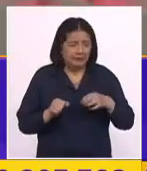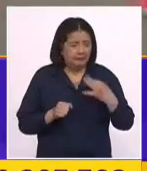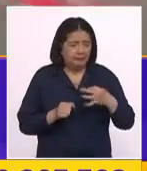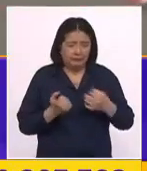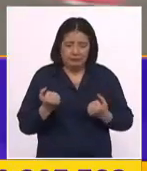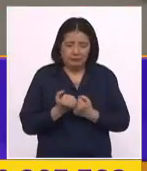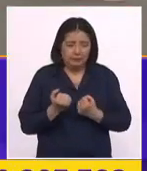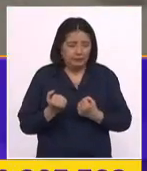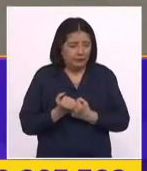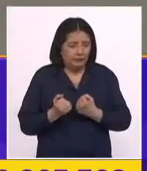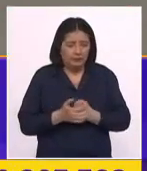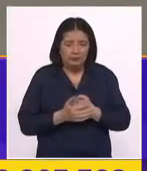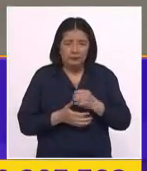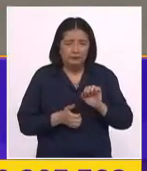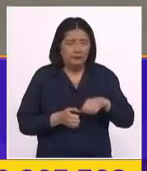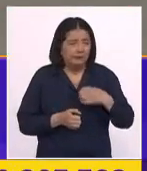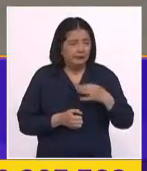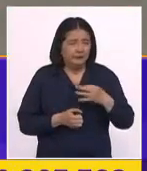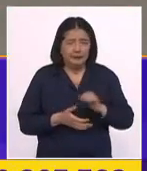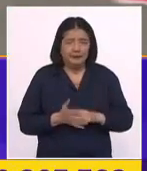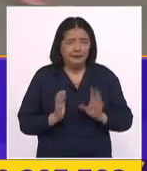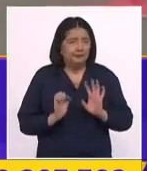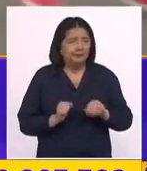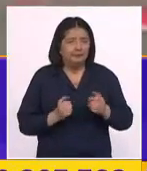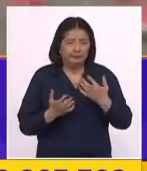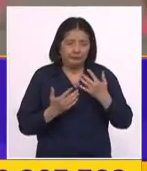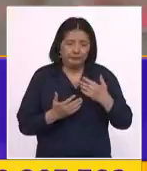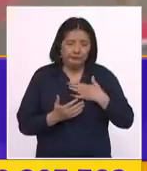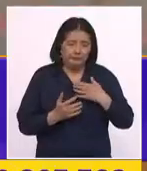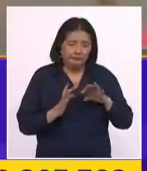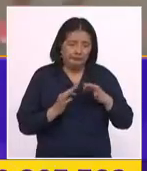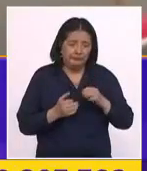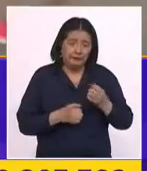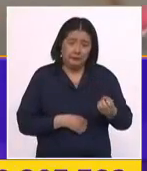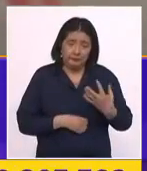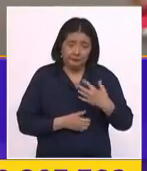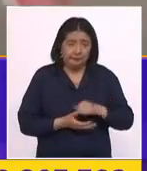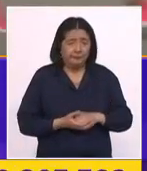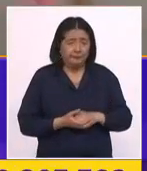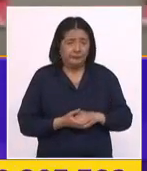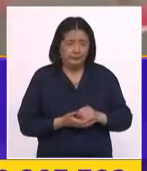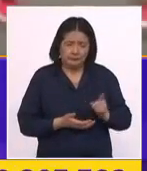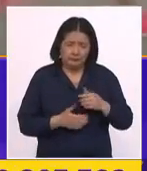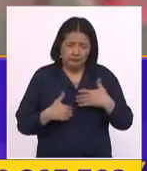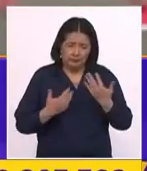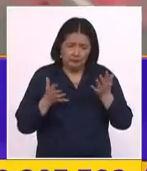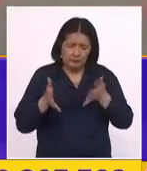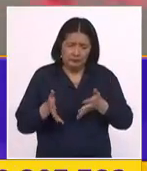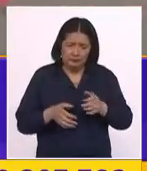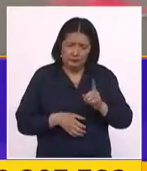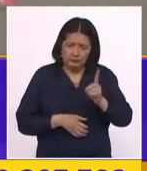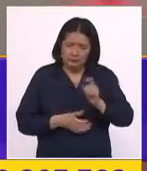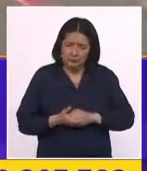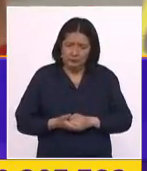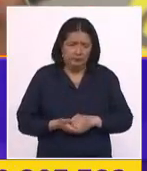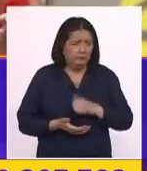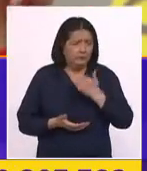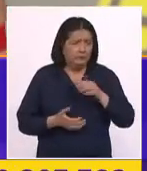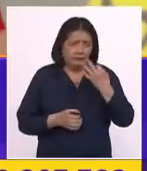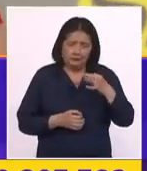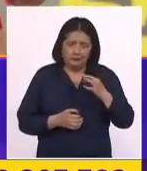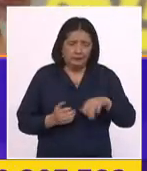apoyándome y nada, conversando con ellos, me dijeron de que no puedes dejar las cosas así, ¿no? Inconclusas. Siempre